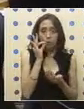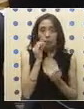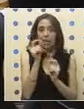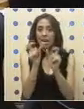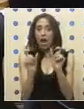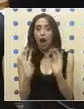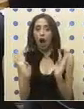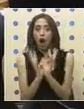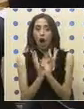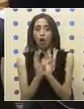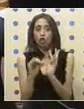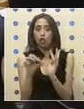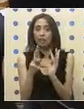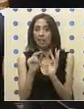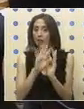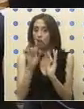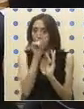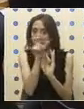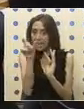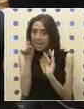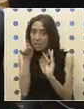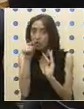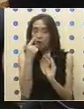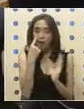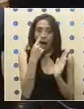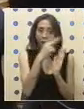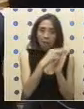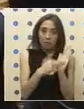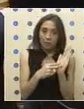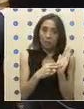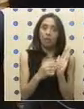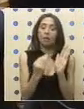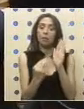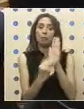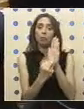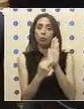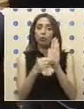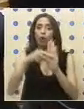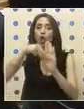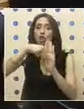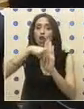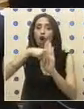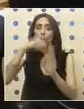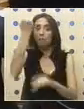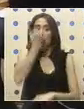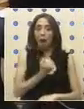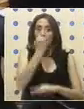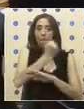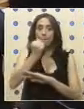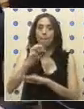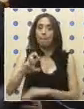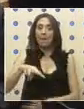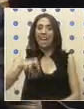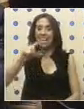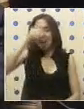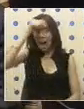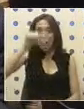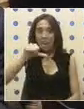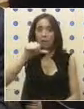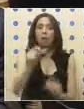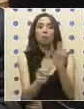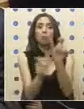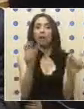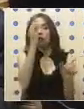ellos, también se ha establecido una cláusula norma penal, perdón, una norma penal extensiva a los consejeros y a los funcionarios del